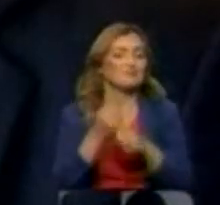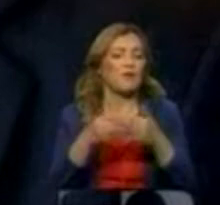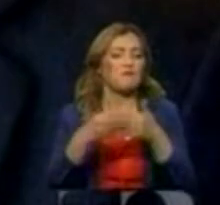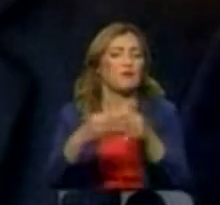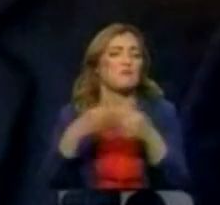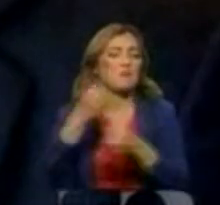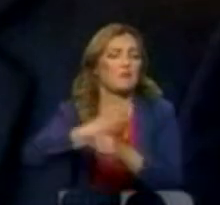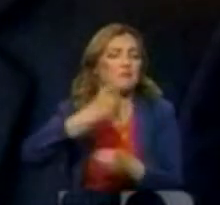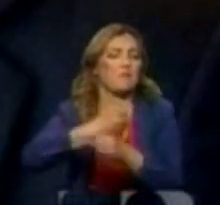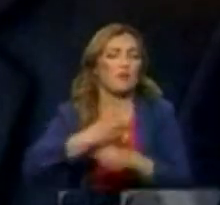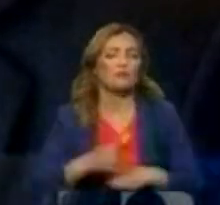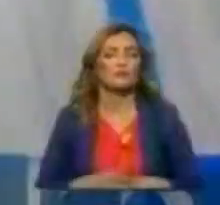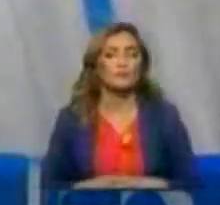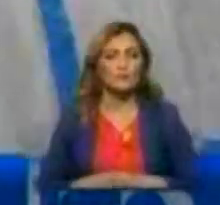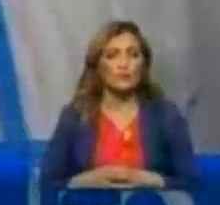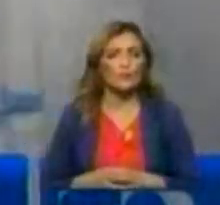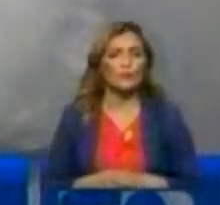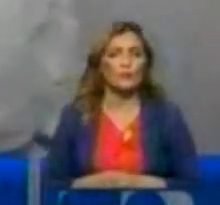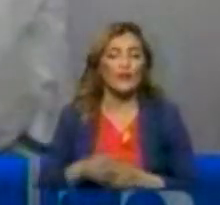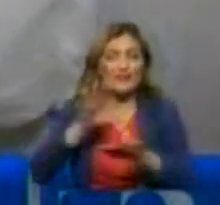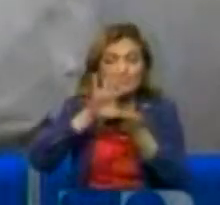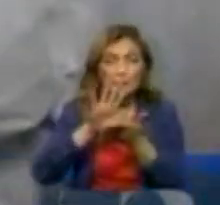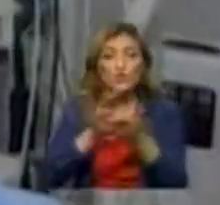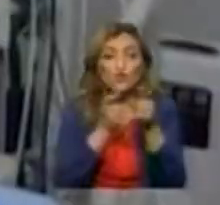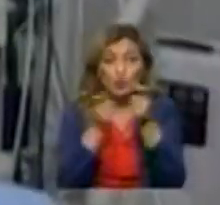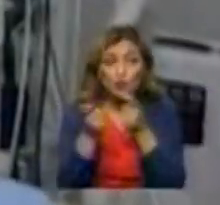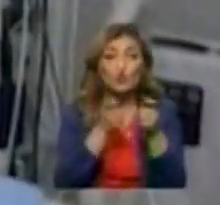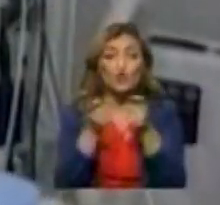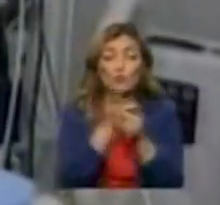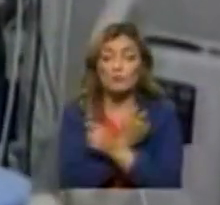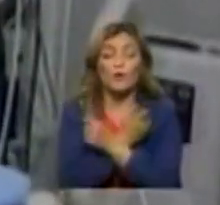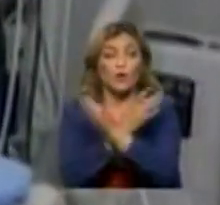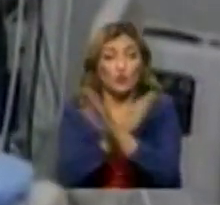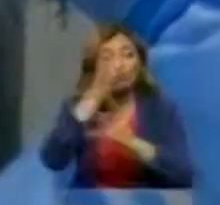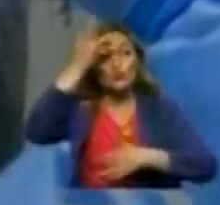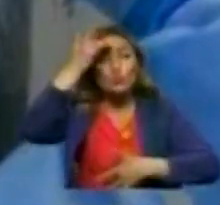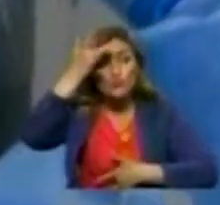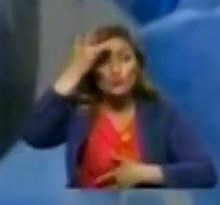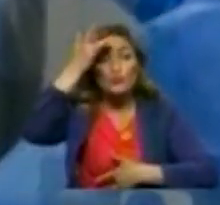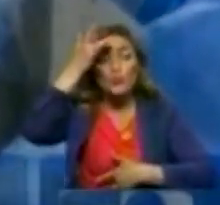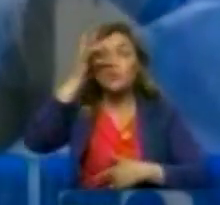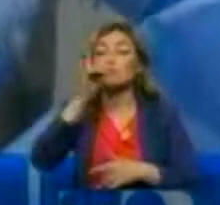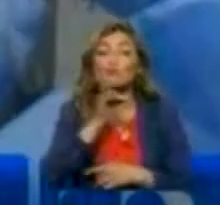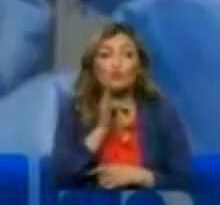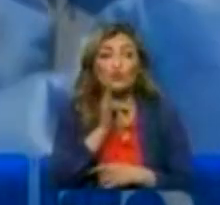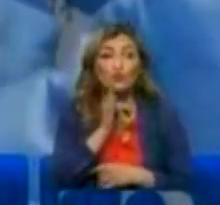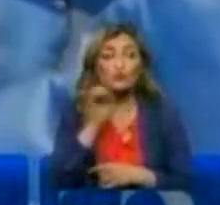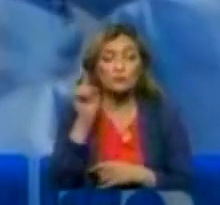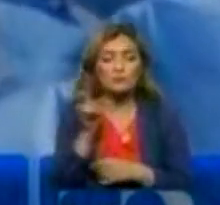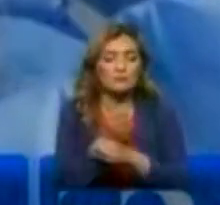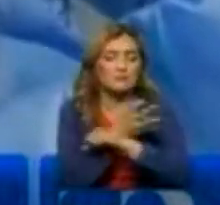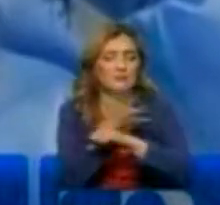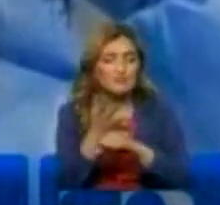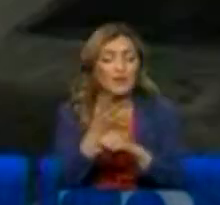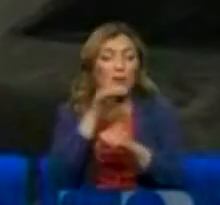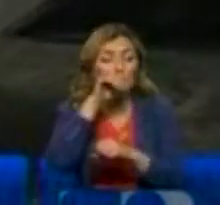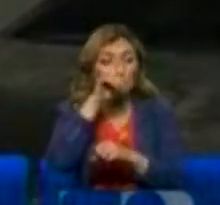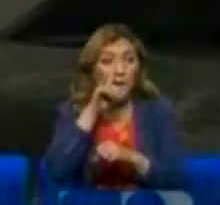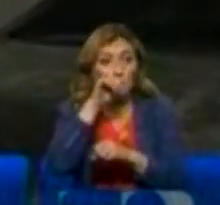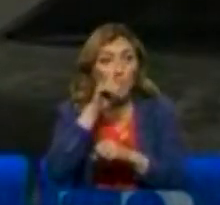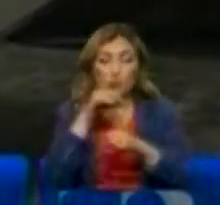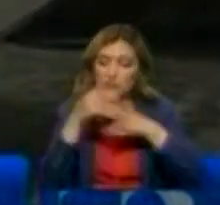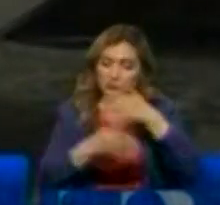flexibilidad laboral los centros para el control y la prevención de enfermedades de eeuu han recomendado a los empleadores